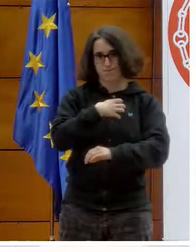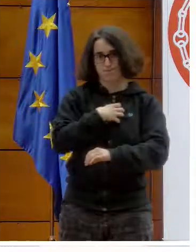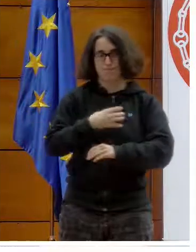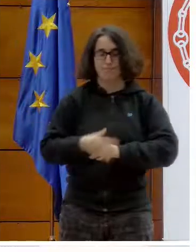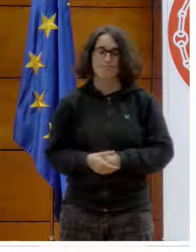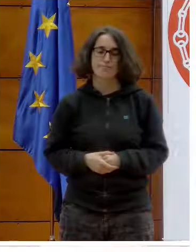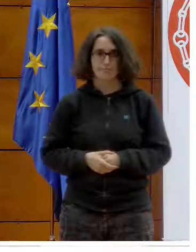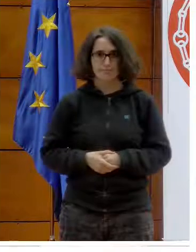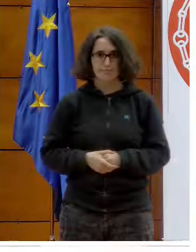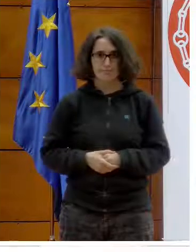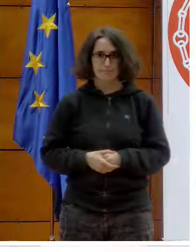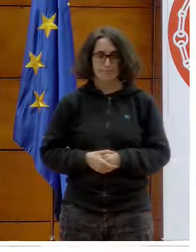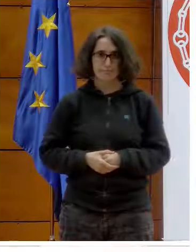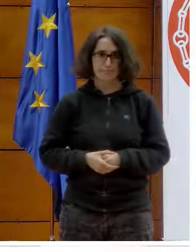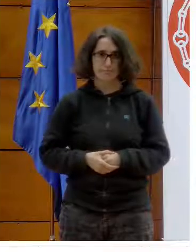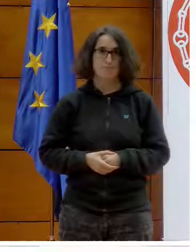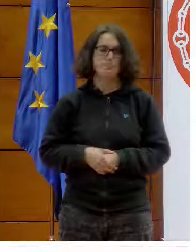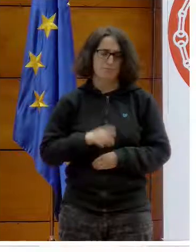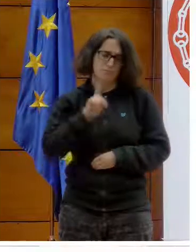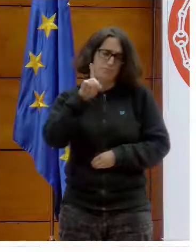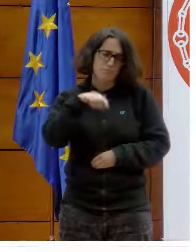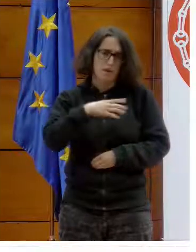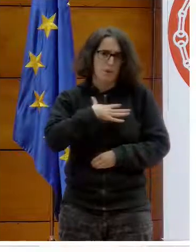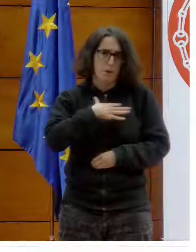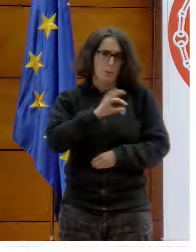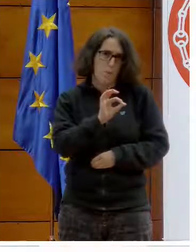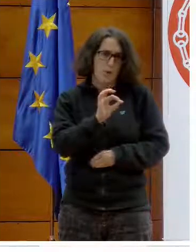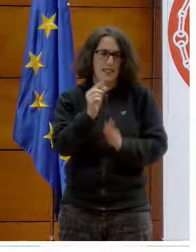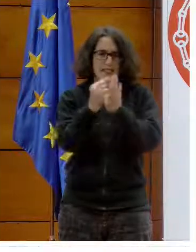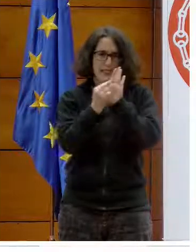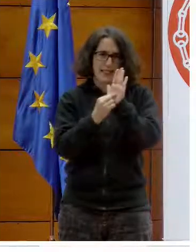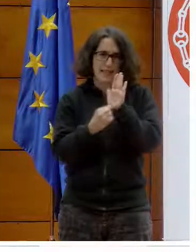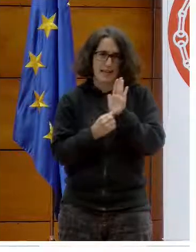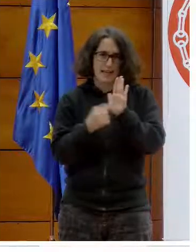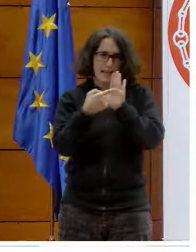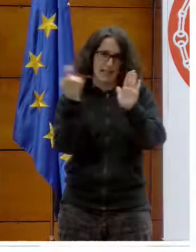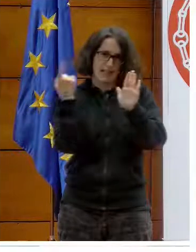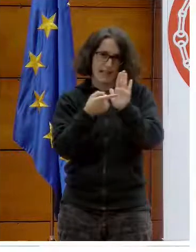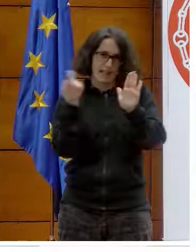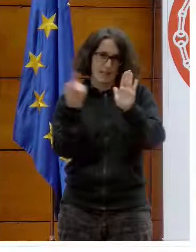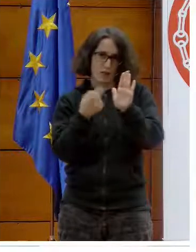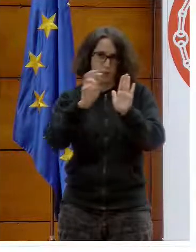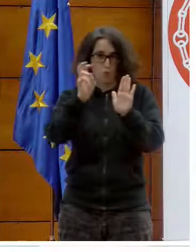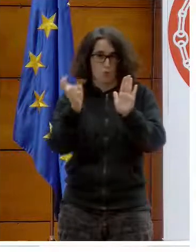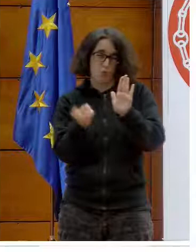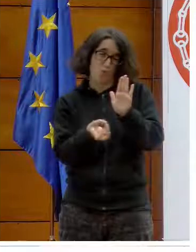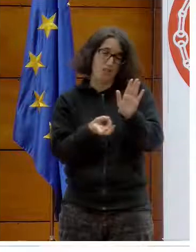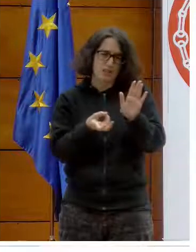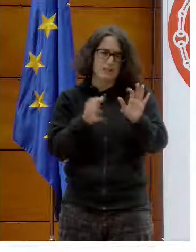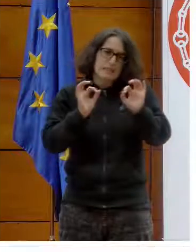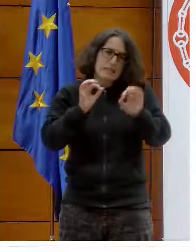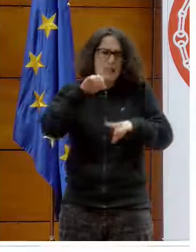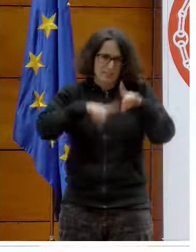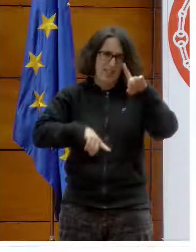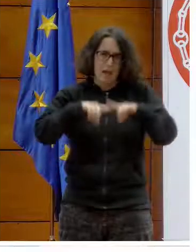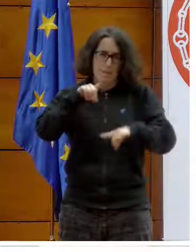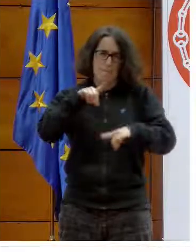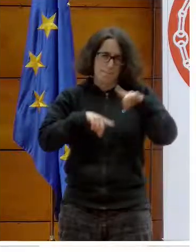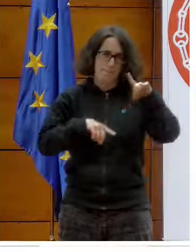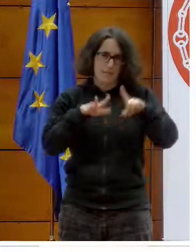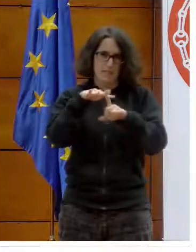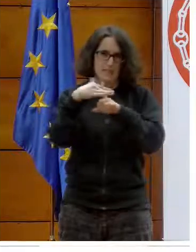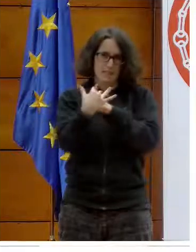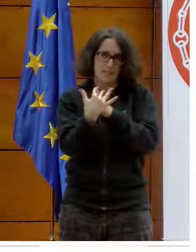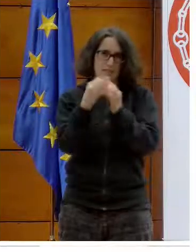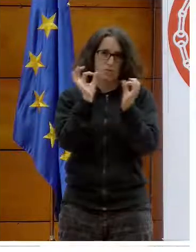Y existen también algunos otros criterios de exclusión que pongo aquí que son relativos porque deberemos valorarlos en cada caso concreto. Ya se ha